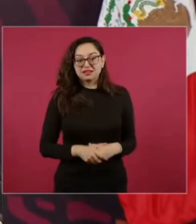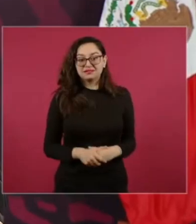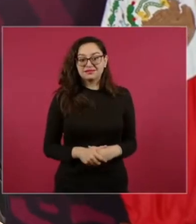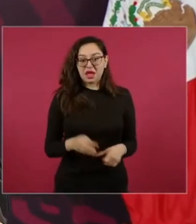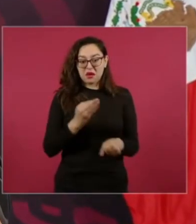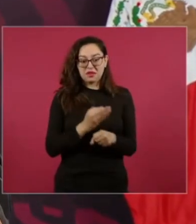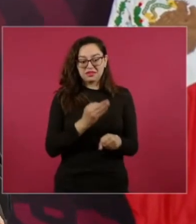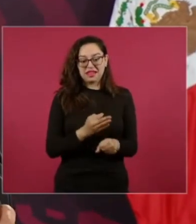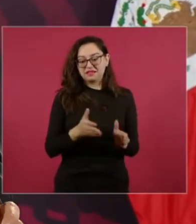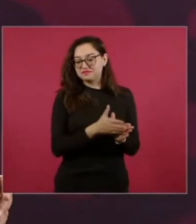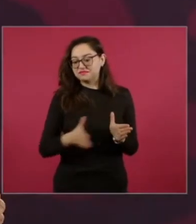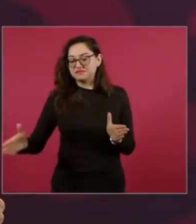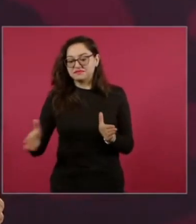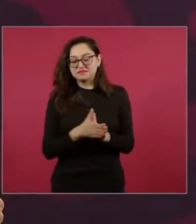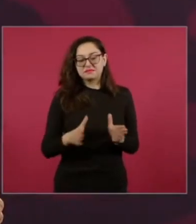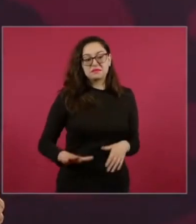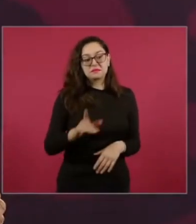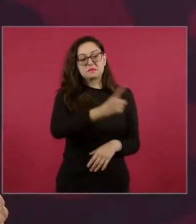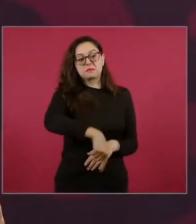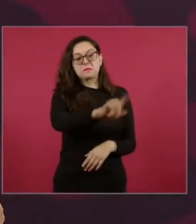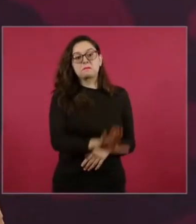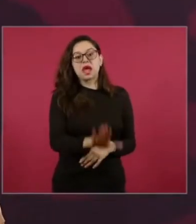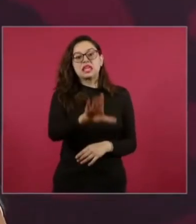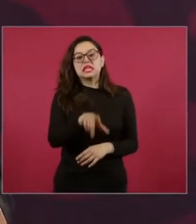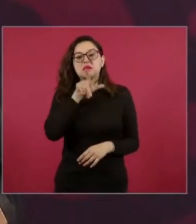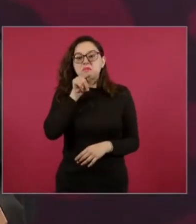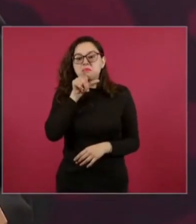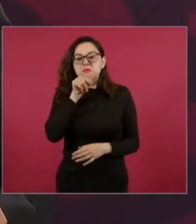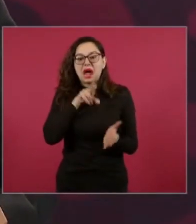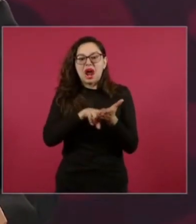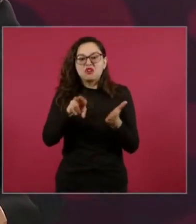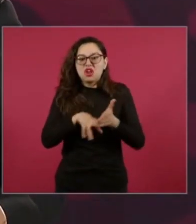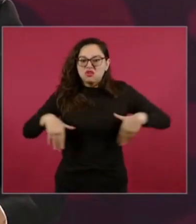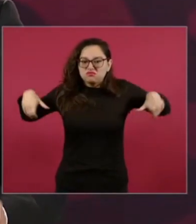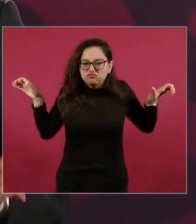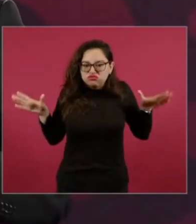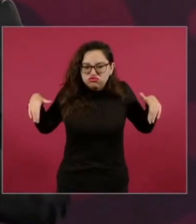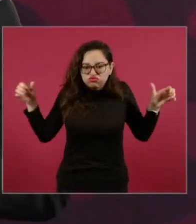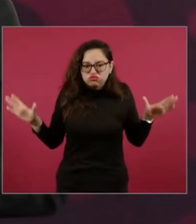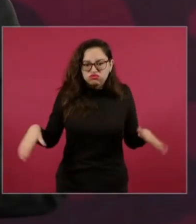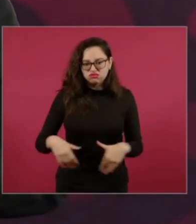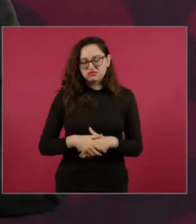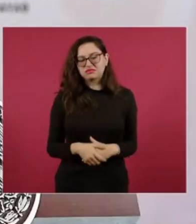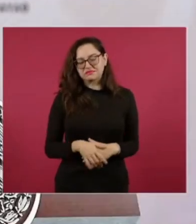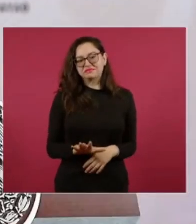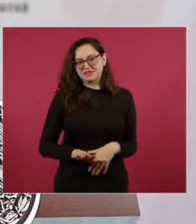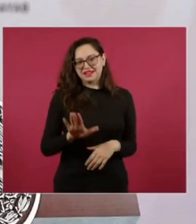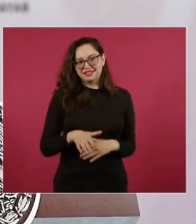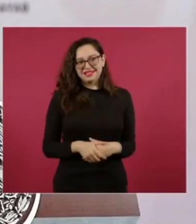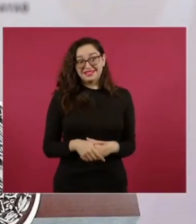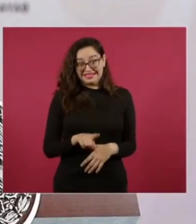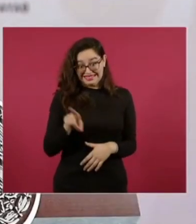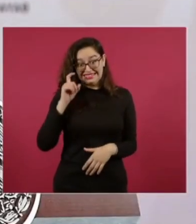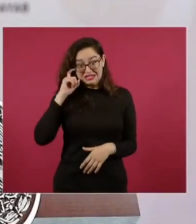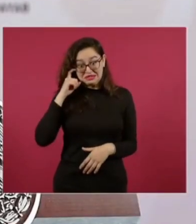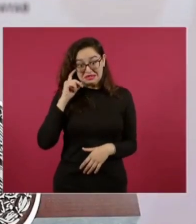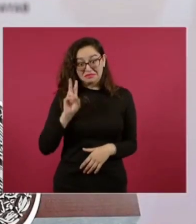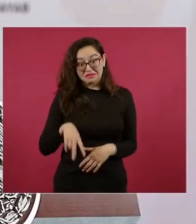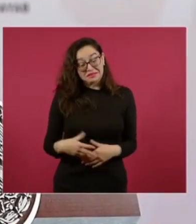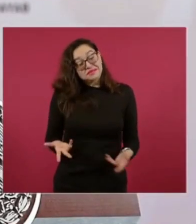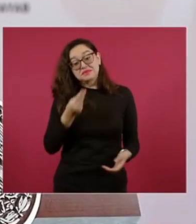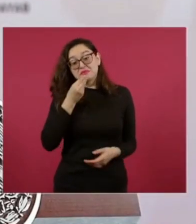hoy, amigos y amigas, en ese momento ya estaban endeudados porque esa ley la